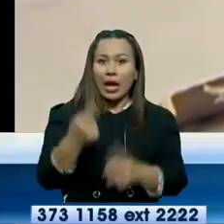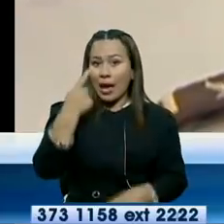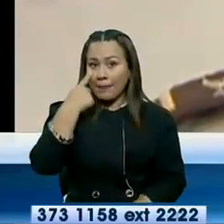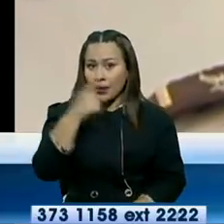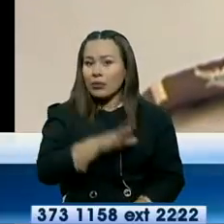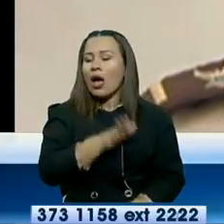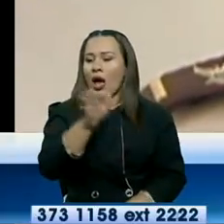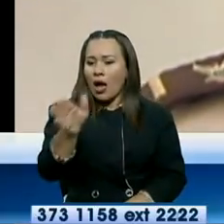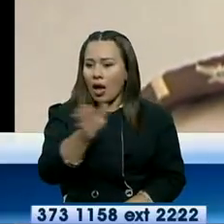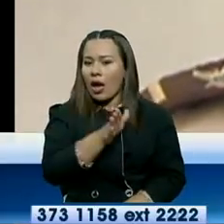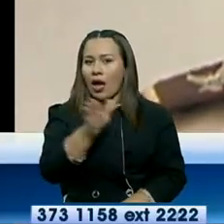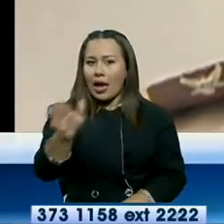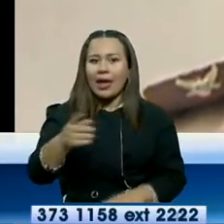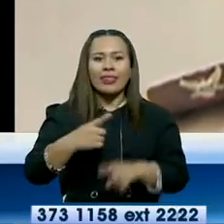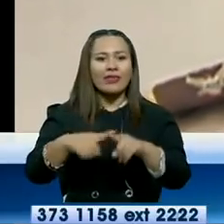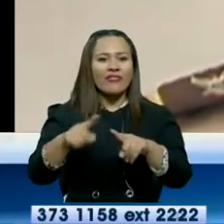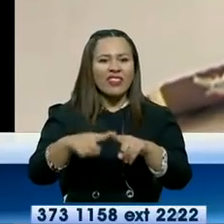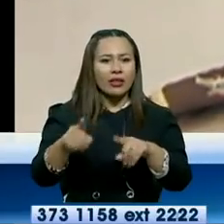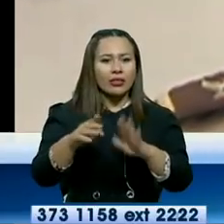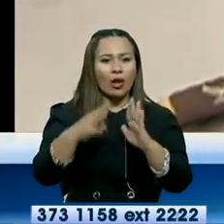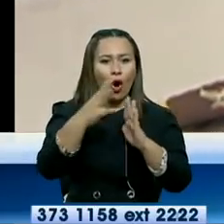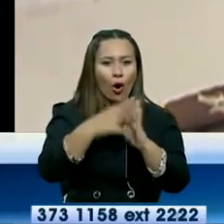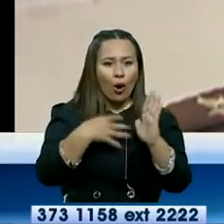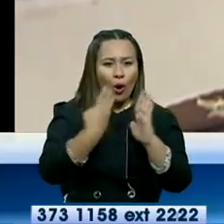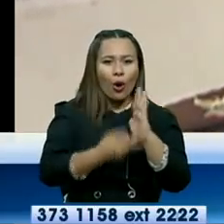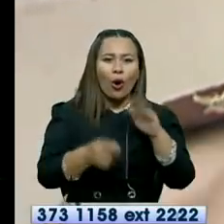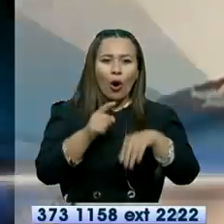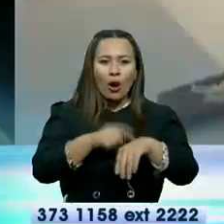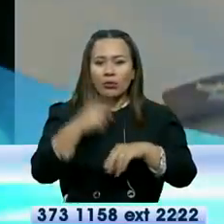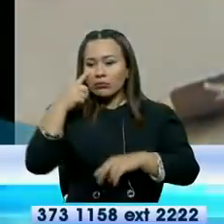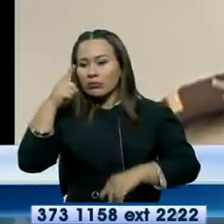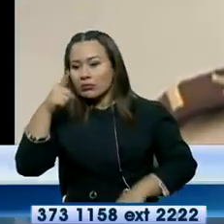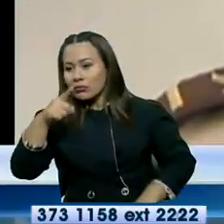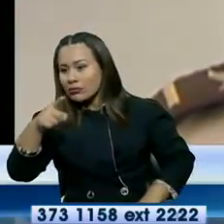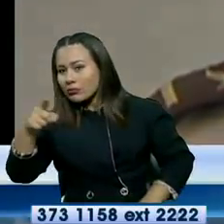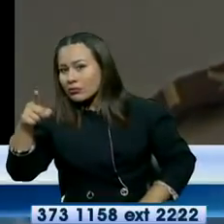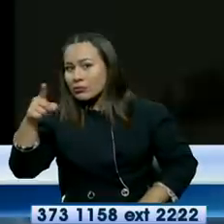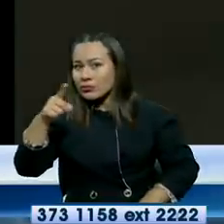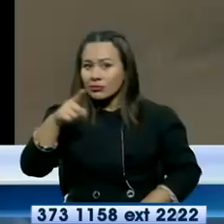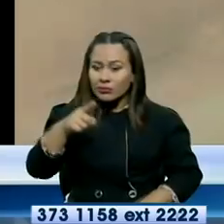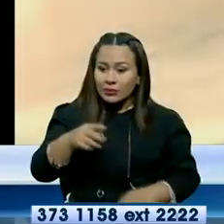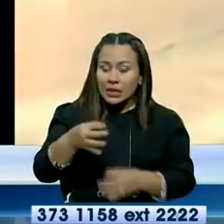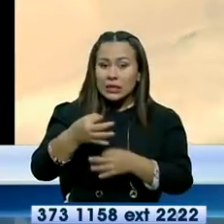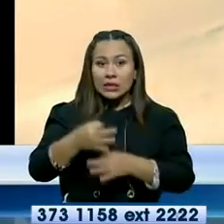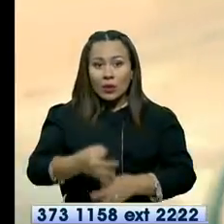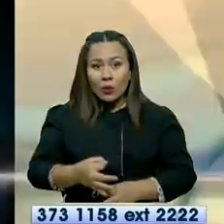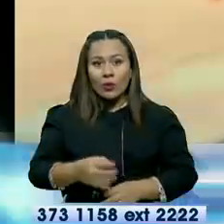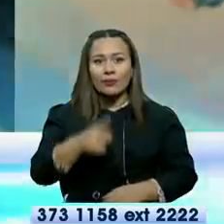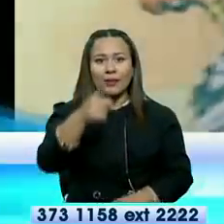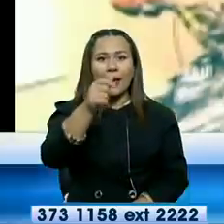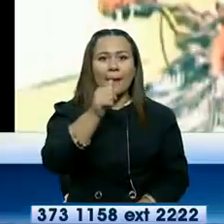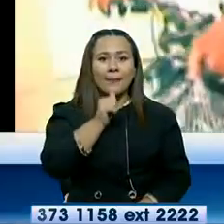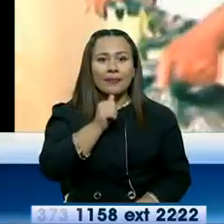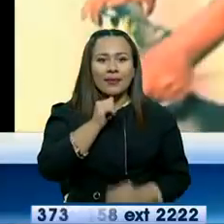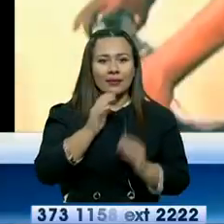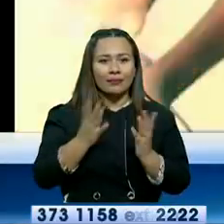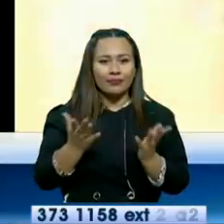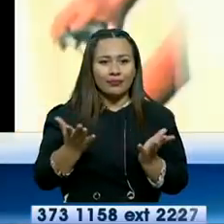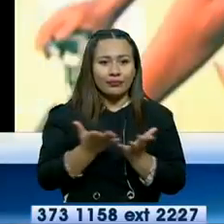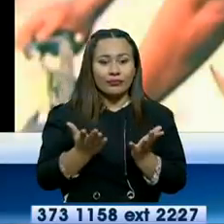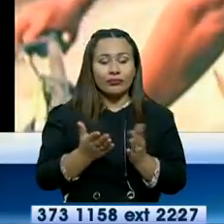horas proceden a hacer una revisión del domicilio que está asegurado. En la Ciudadela Pradera 13, en el sur de la